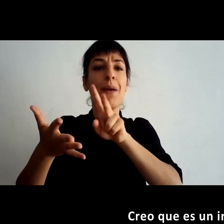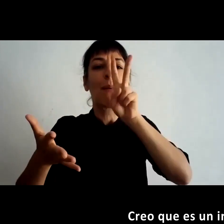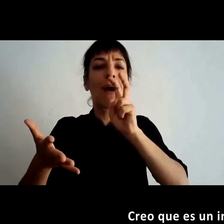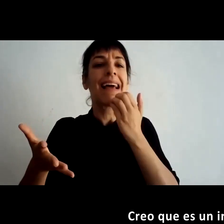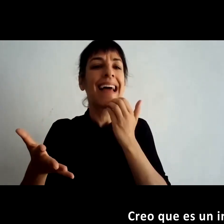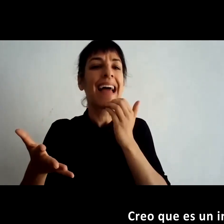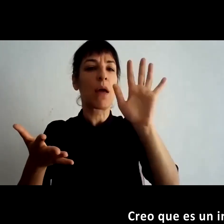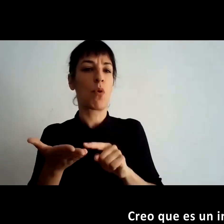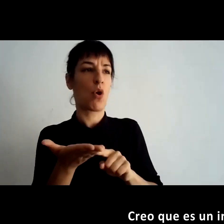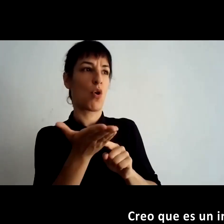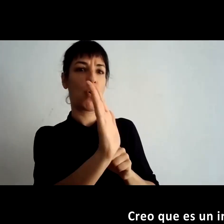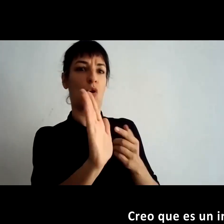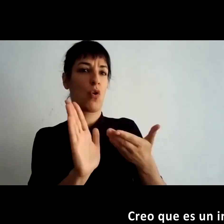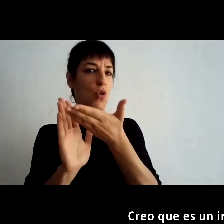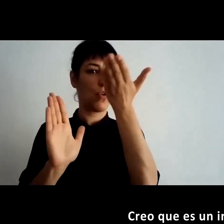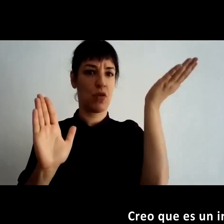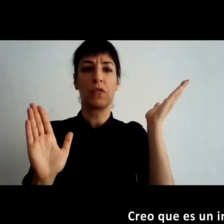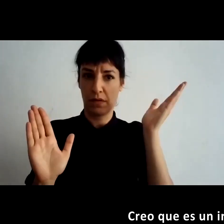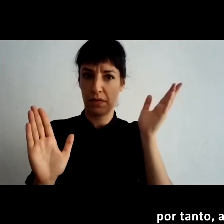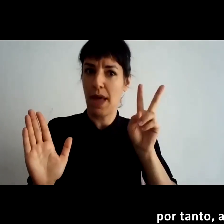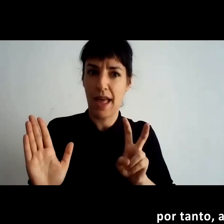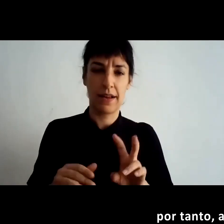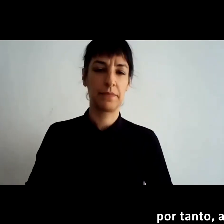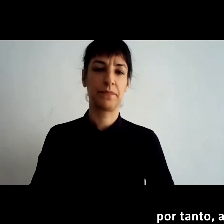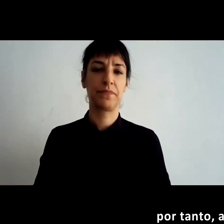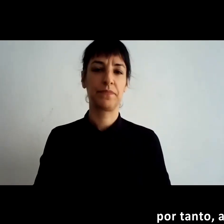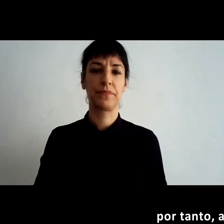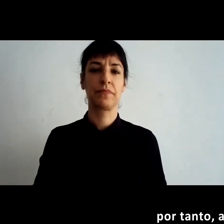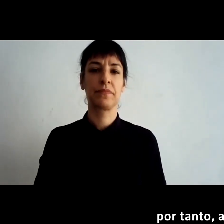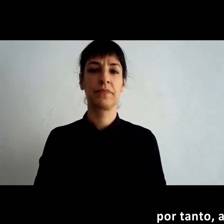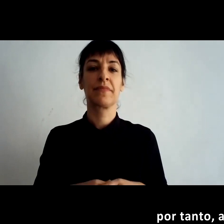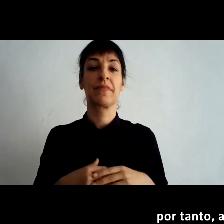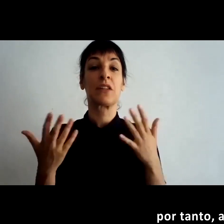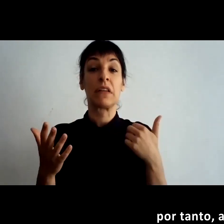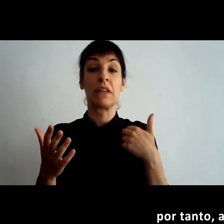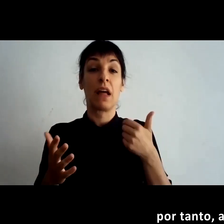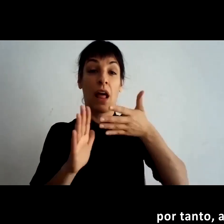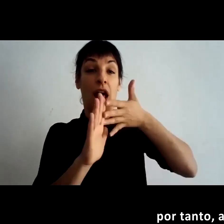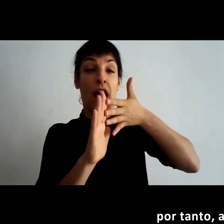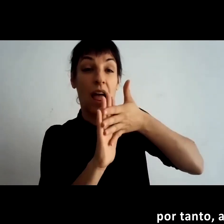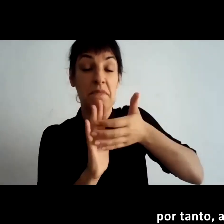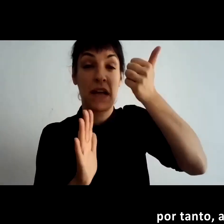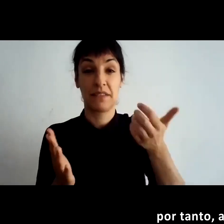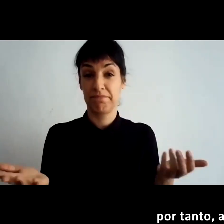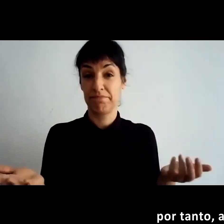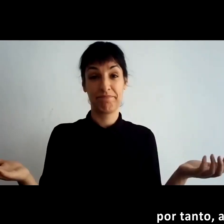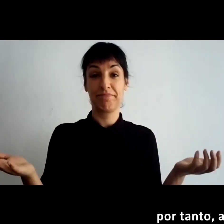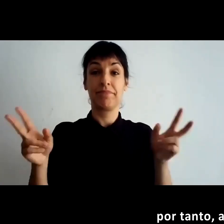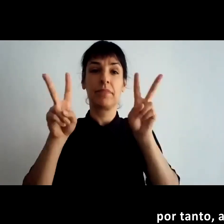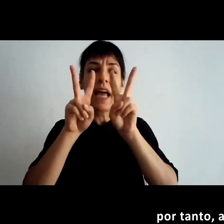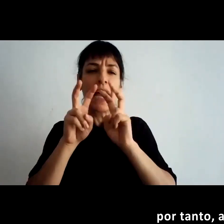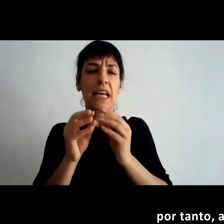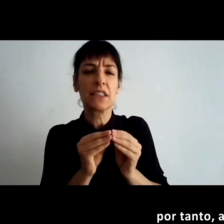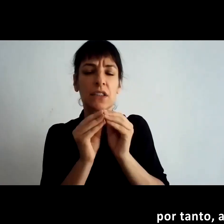ejemplo para otros casos. Por tanto, aquí poco hay que decir. Estudio